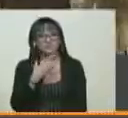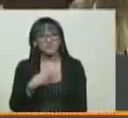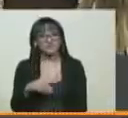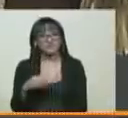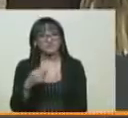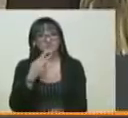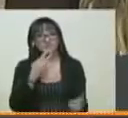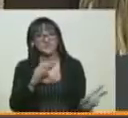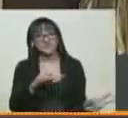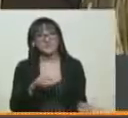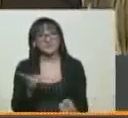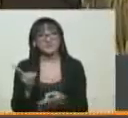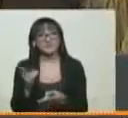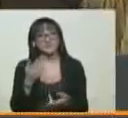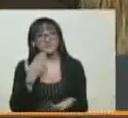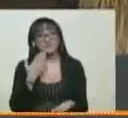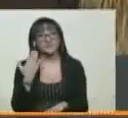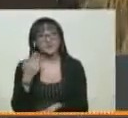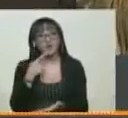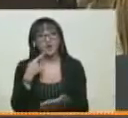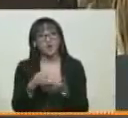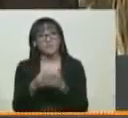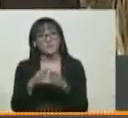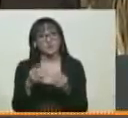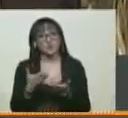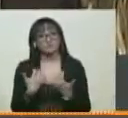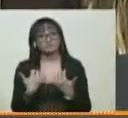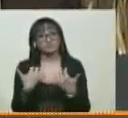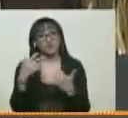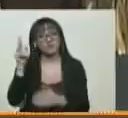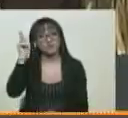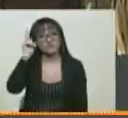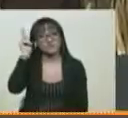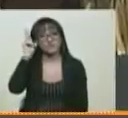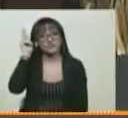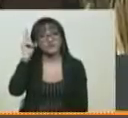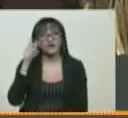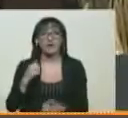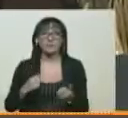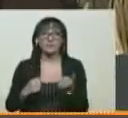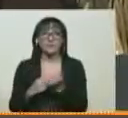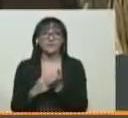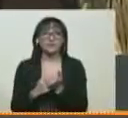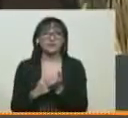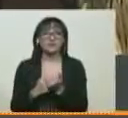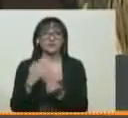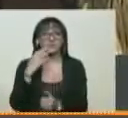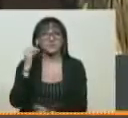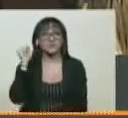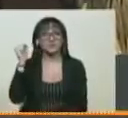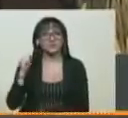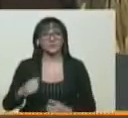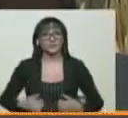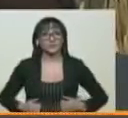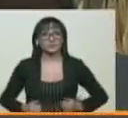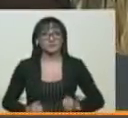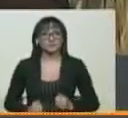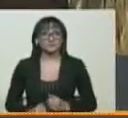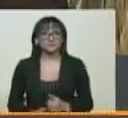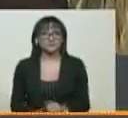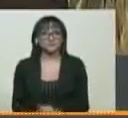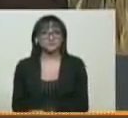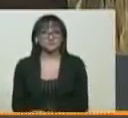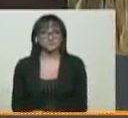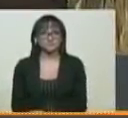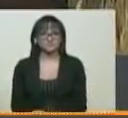la bienvenida por nombre de todos los indígenas que están presentes, que estamos apoyando, presidente, como ve. Bueno, nosotros, los